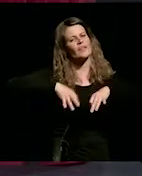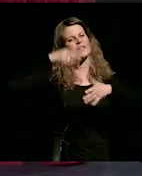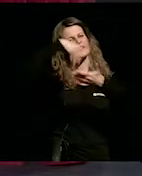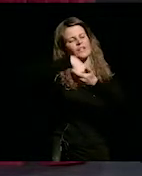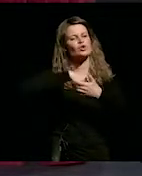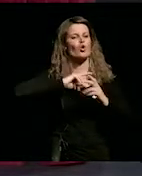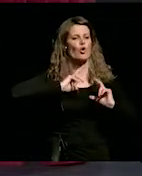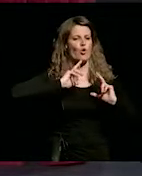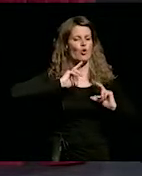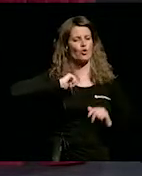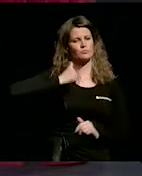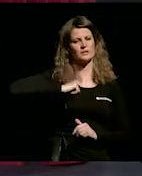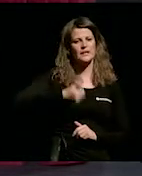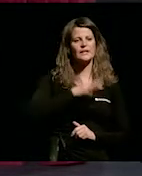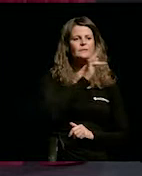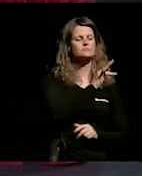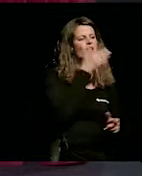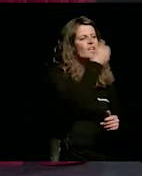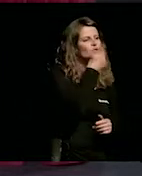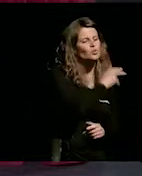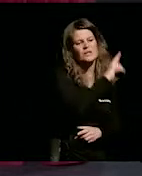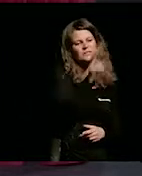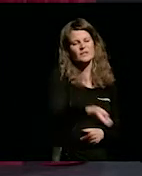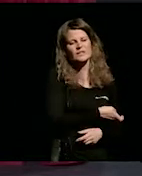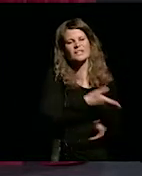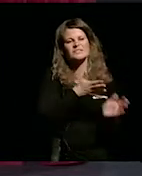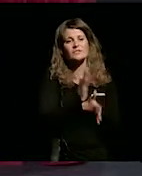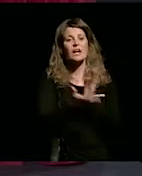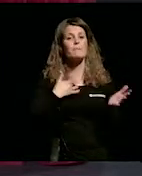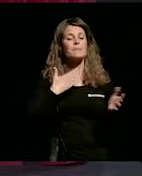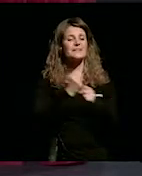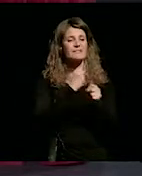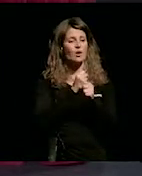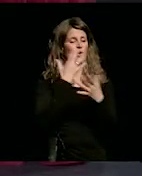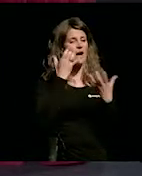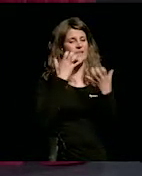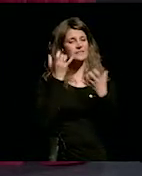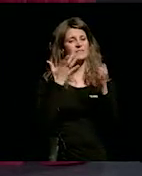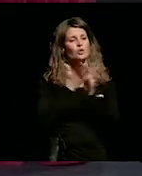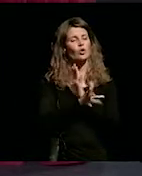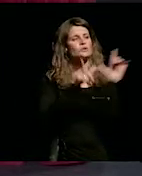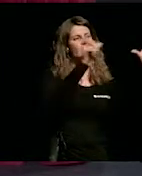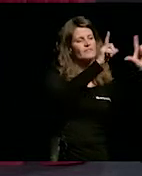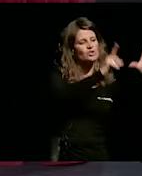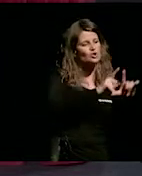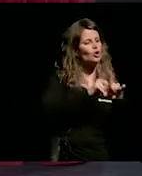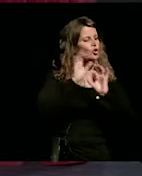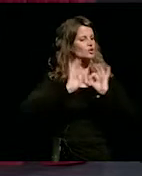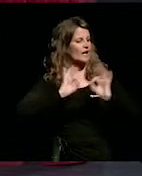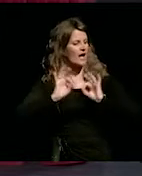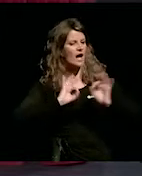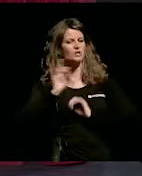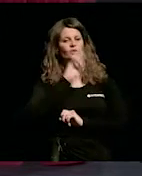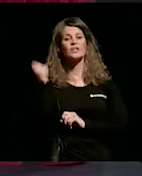escuelas, etc. Desde entonces he realizado mi trabajo artístico en festivales, teatro, televisión y más recientemente en la autoridad local